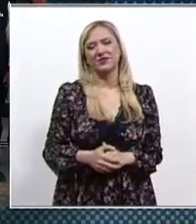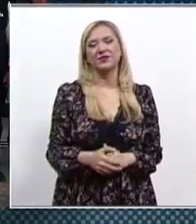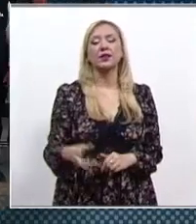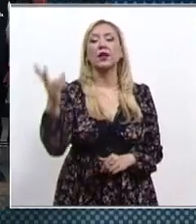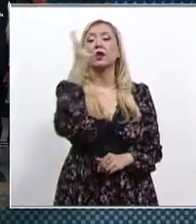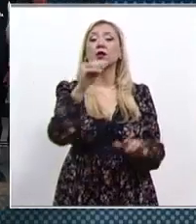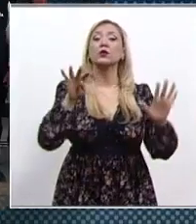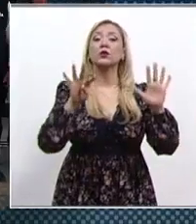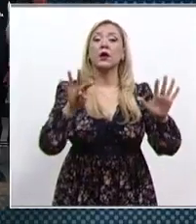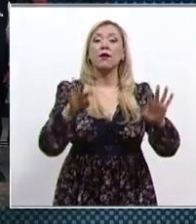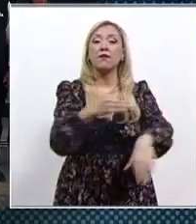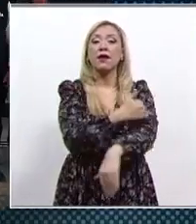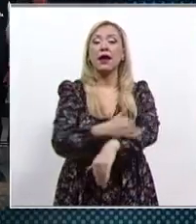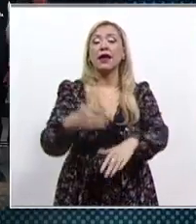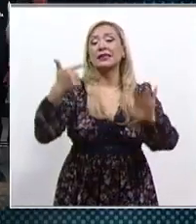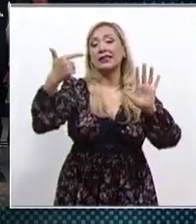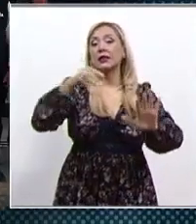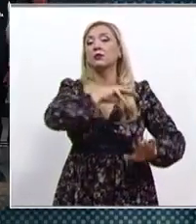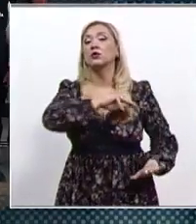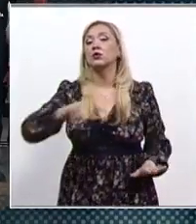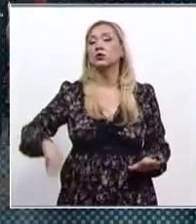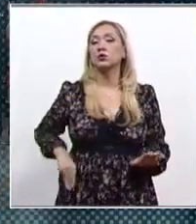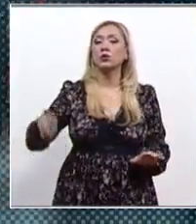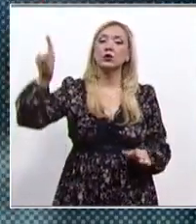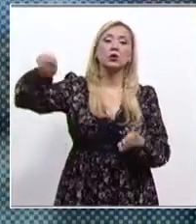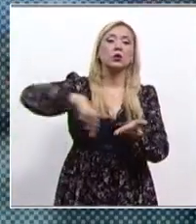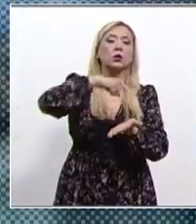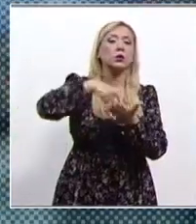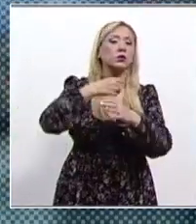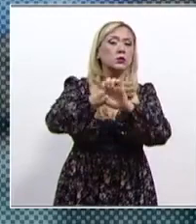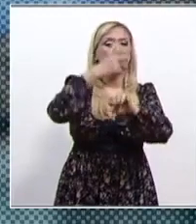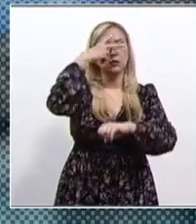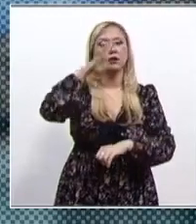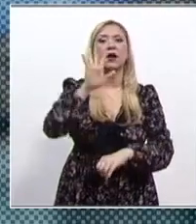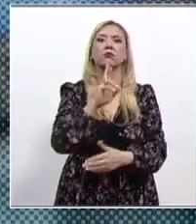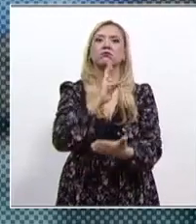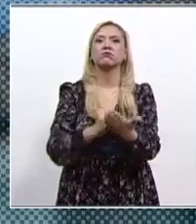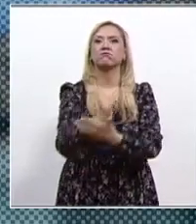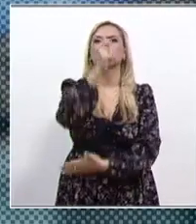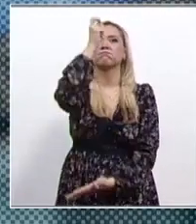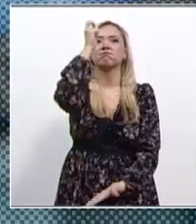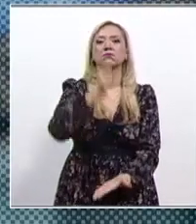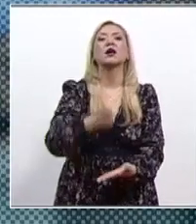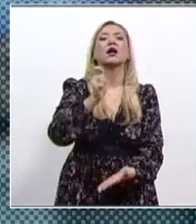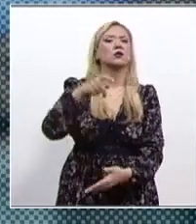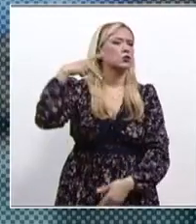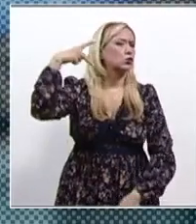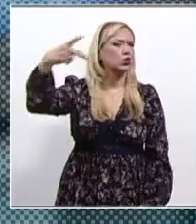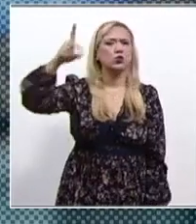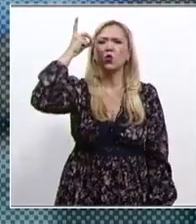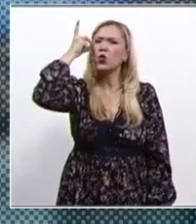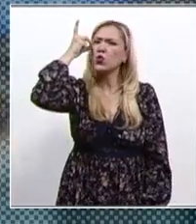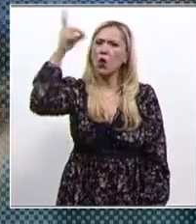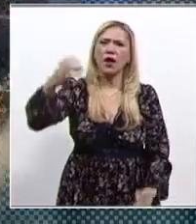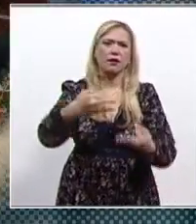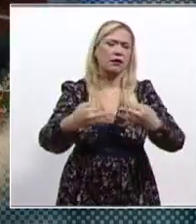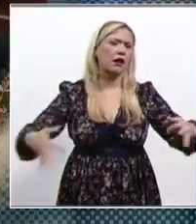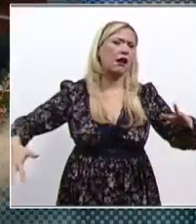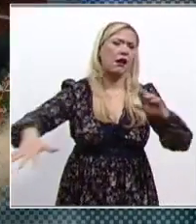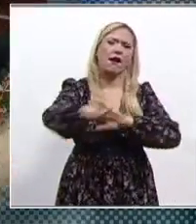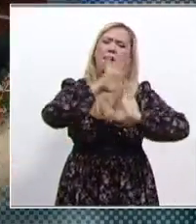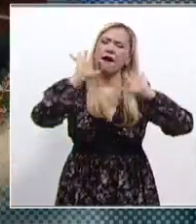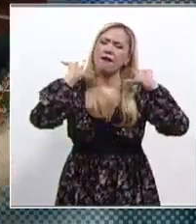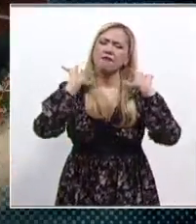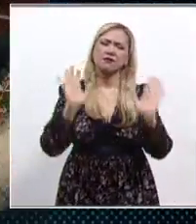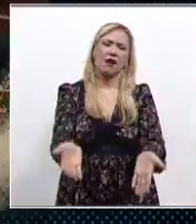219 familias de 7 municipios del Estado de México obtuvieron sentencias que las acredita como legítimas dueñas de su patrimonio, gracias